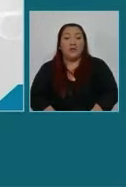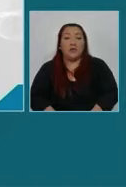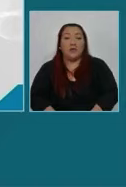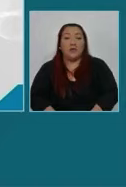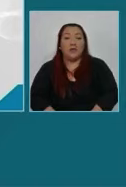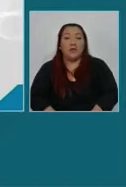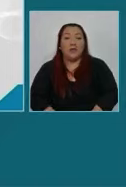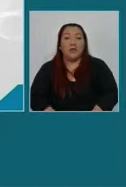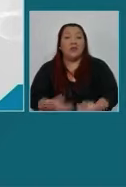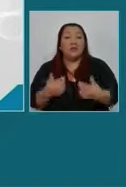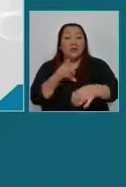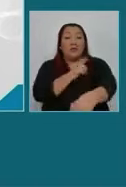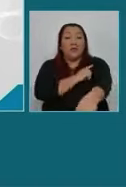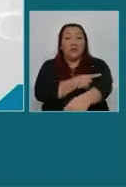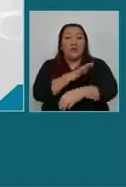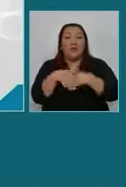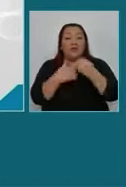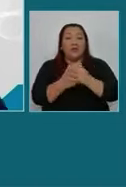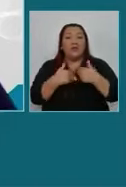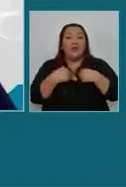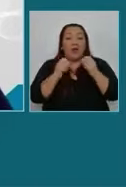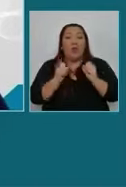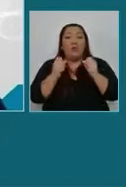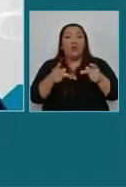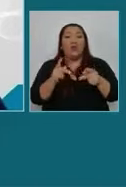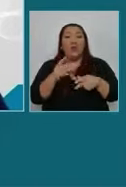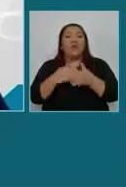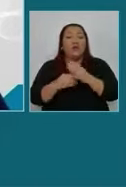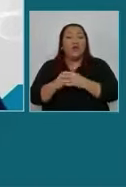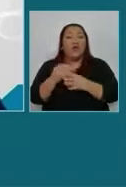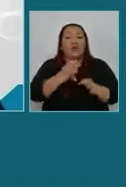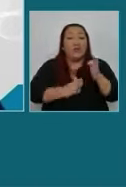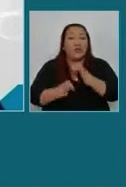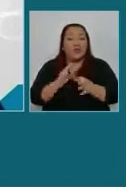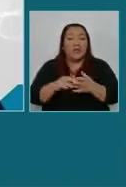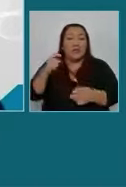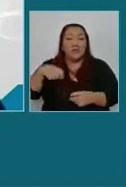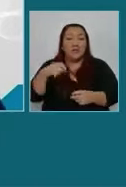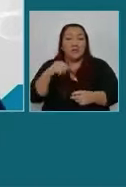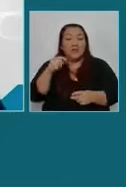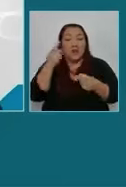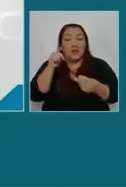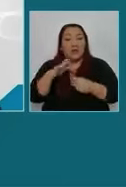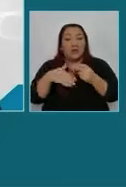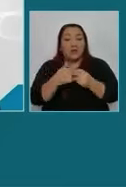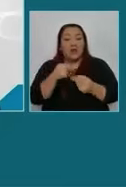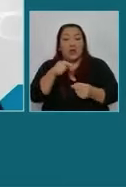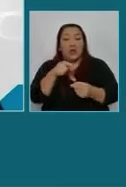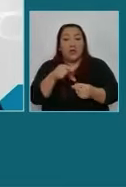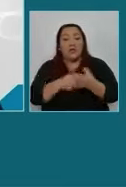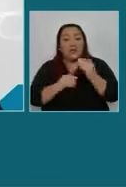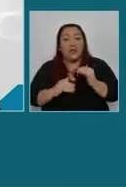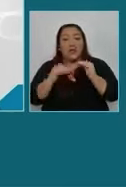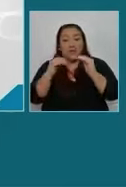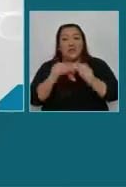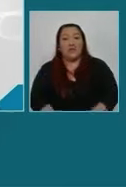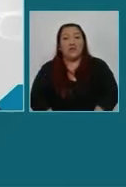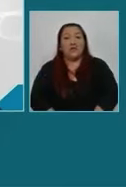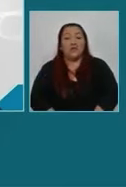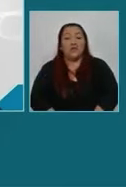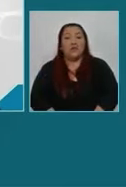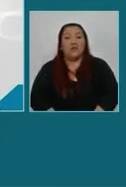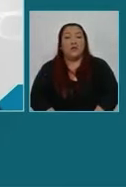ya fortalecidos y tenga las oportunidades de financiamiento que requiere según el estadio en el que está creciendo, ¿no? Entonces, ese